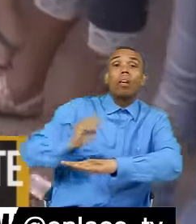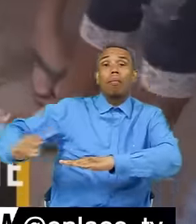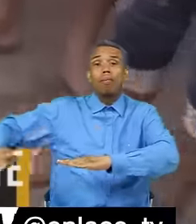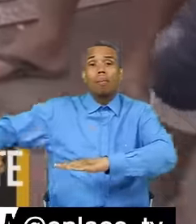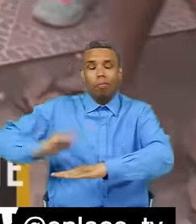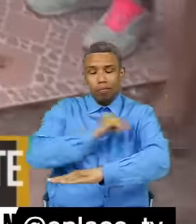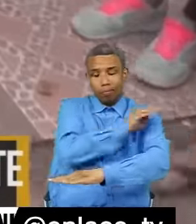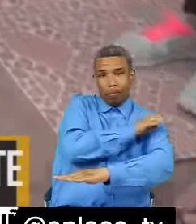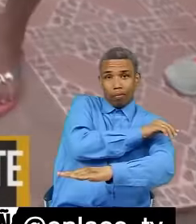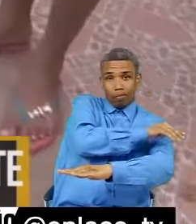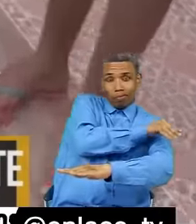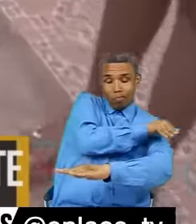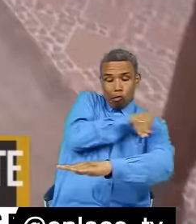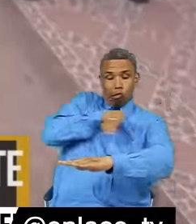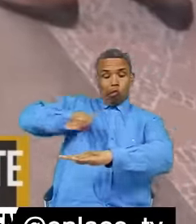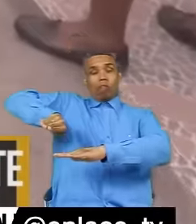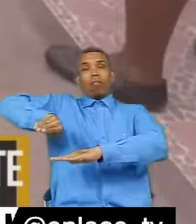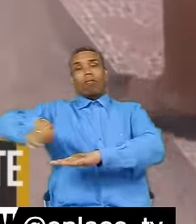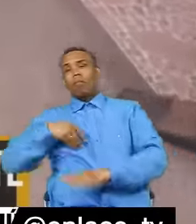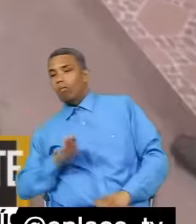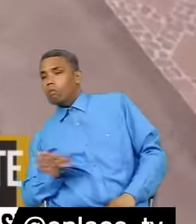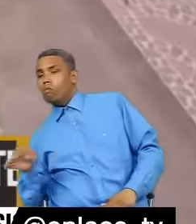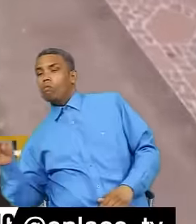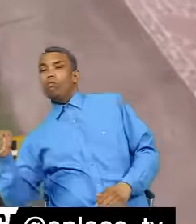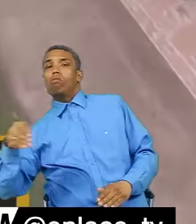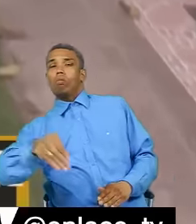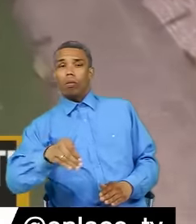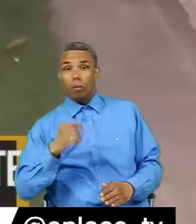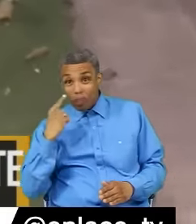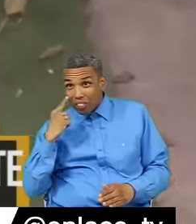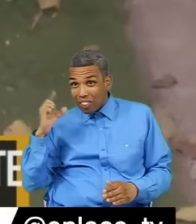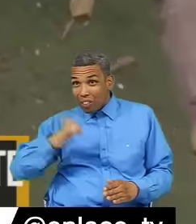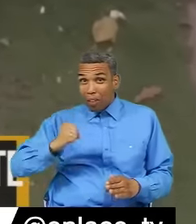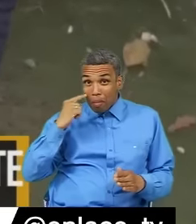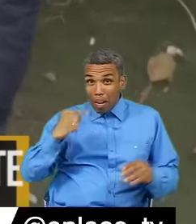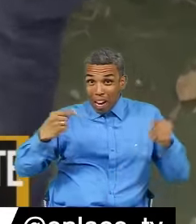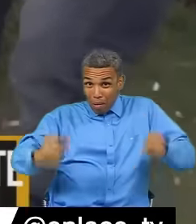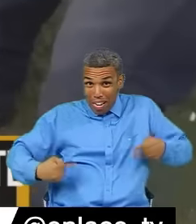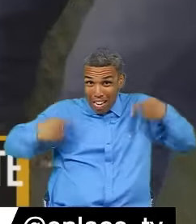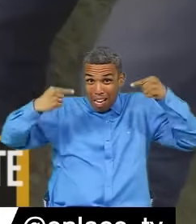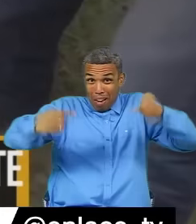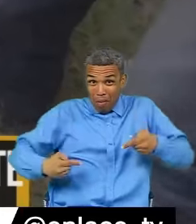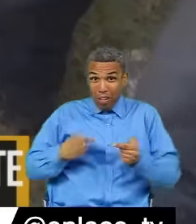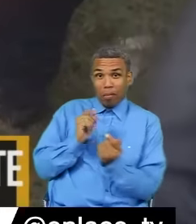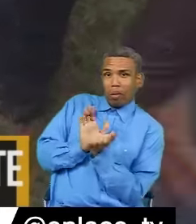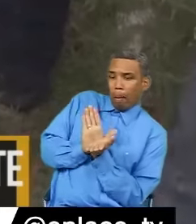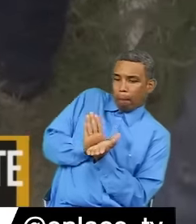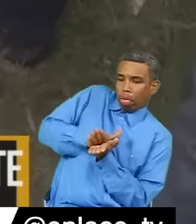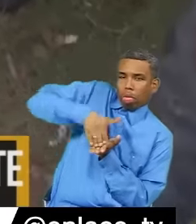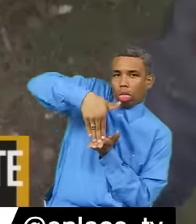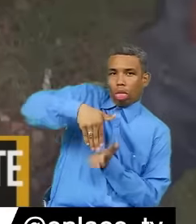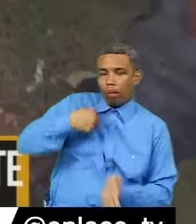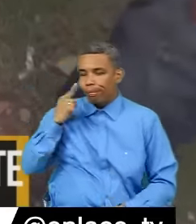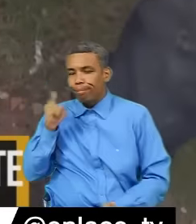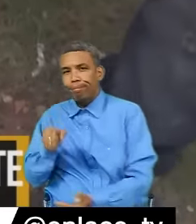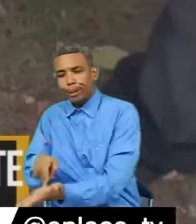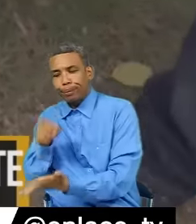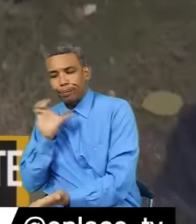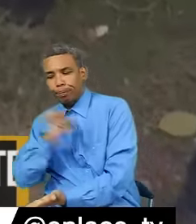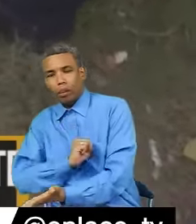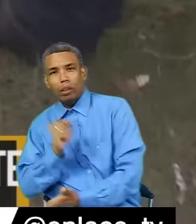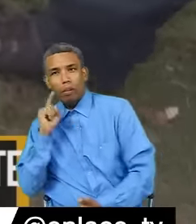huellas van por acá. Y acá, esta brecha que ven acá, por aquí baja ya lo último. Esta brecha, miren, aquí está la colisión de la